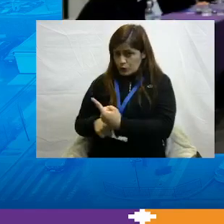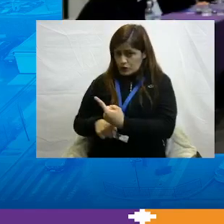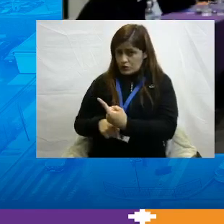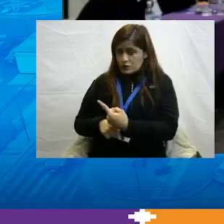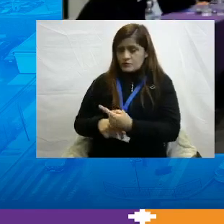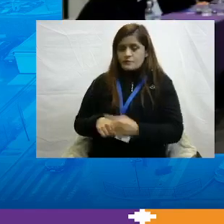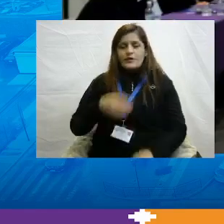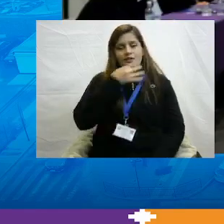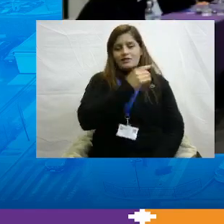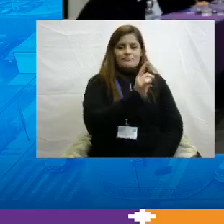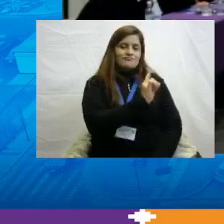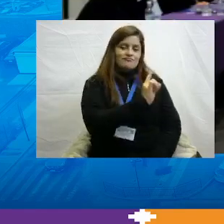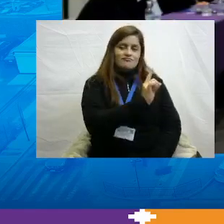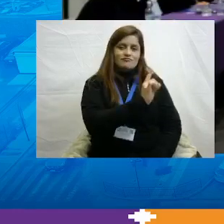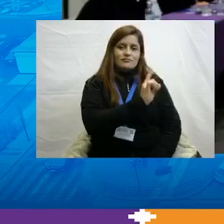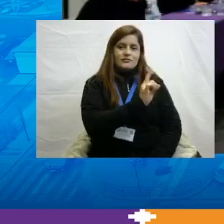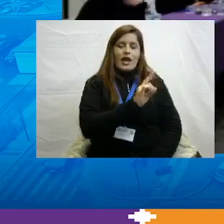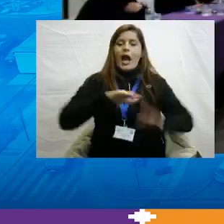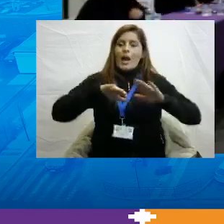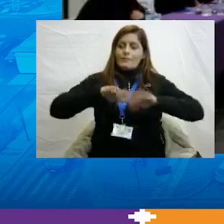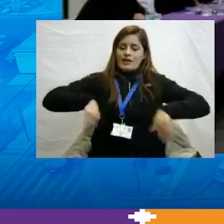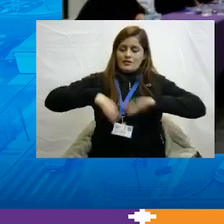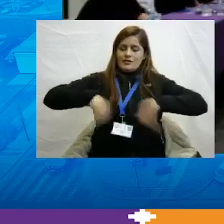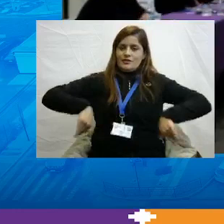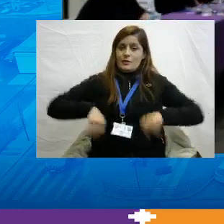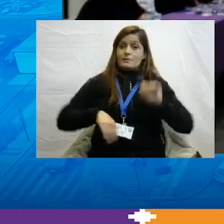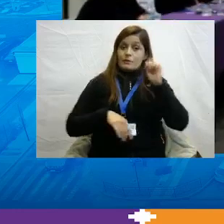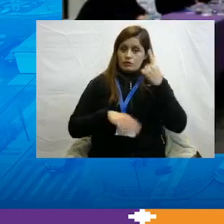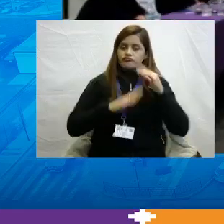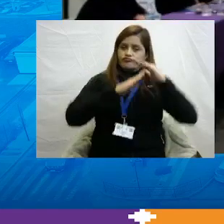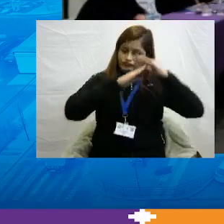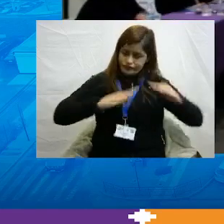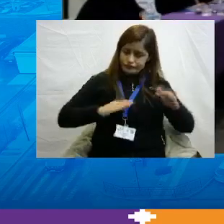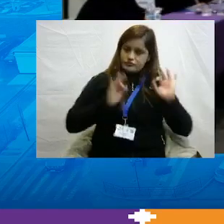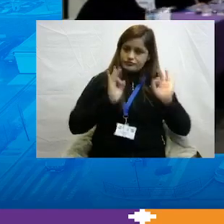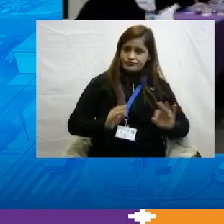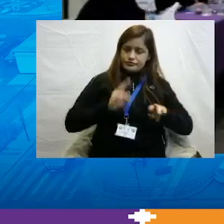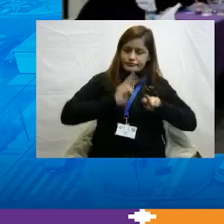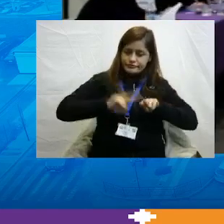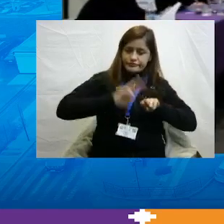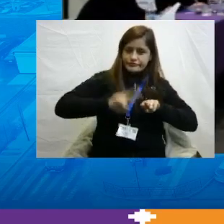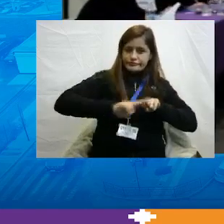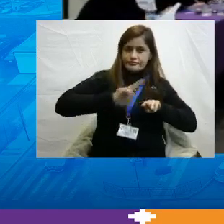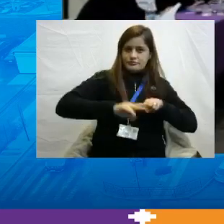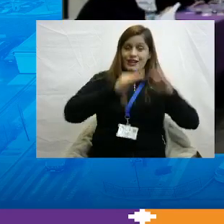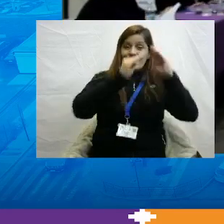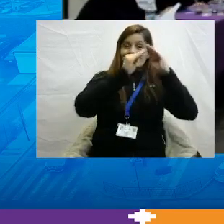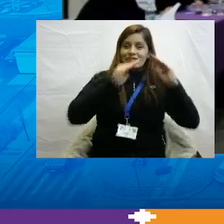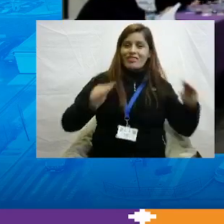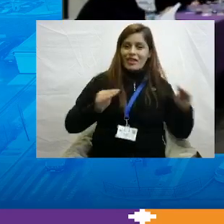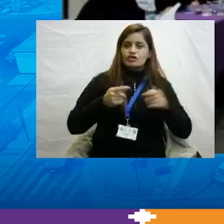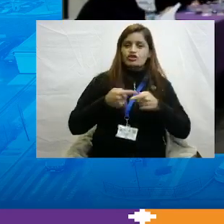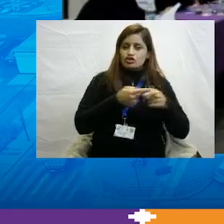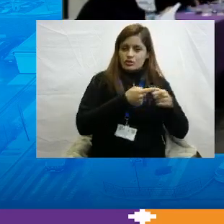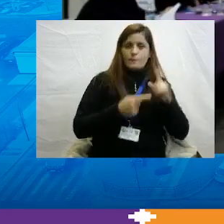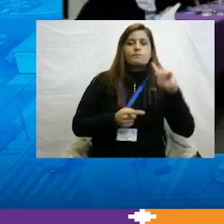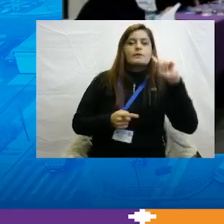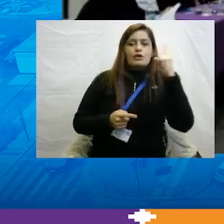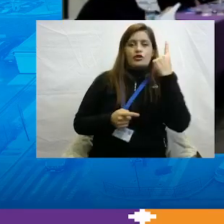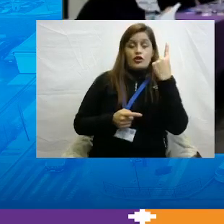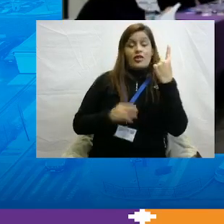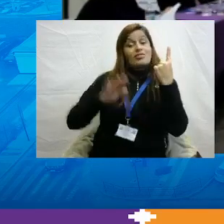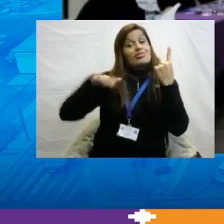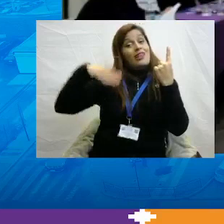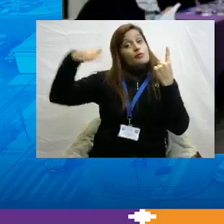Se trabajó con la organización, se priorizó primero con los vecinos y la organización intervenir lo que es la sede social y en una